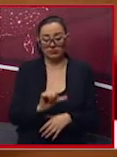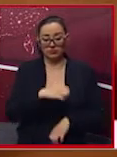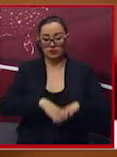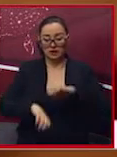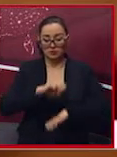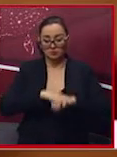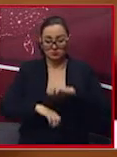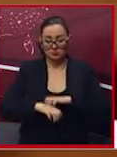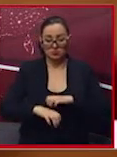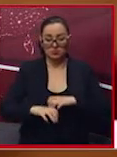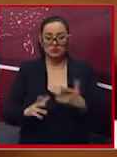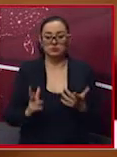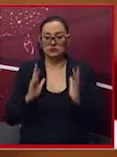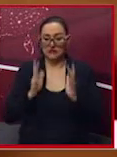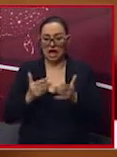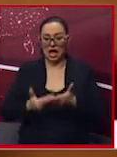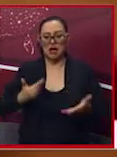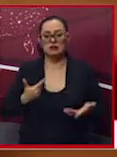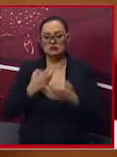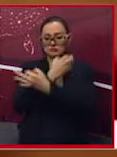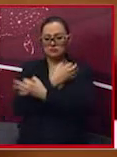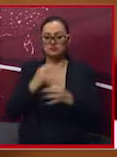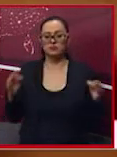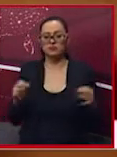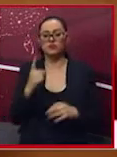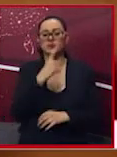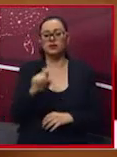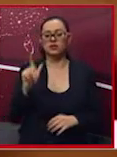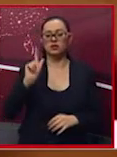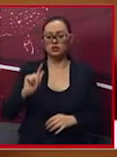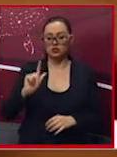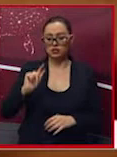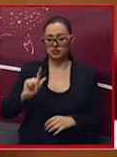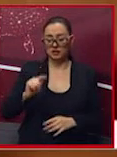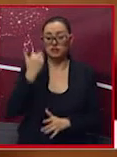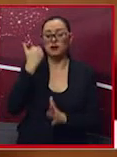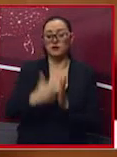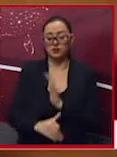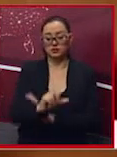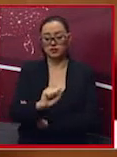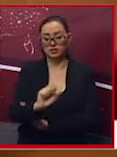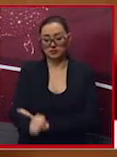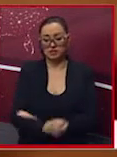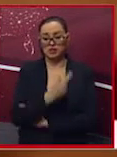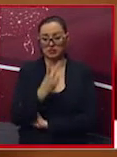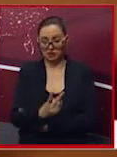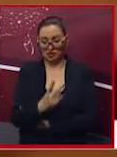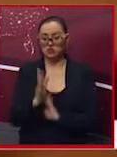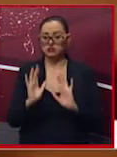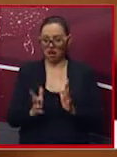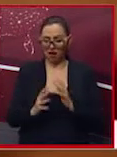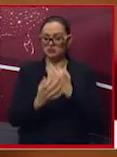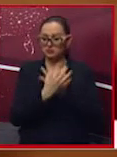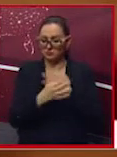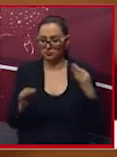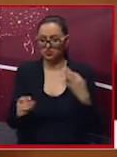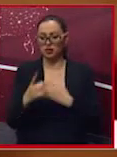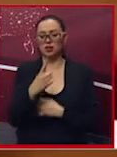empresas ya habían sido publicadas. De las 170 restantes, 62 fueron publicadas ya